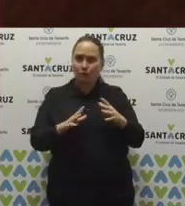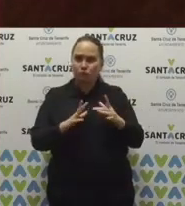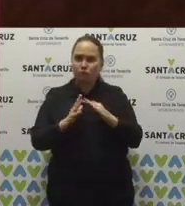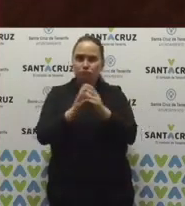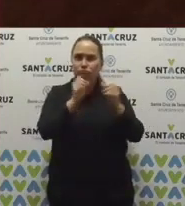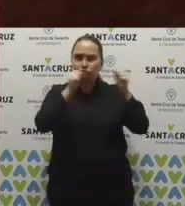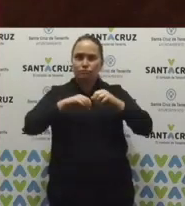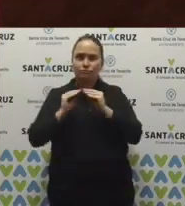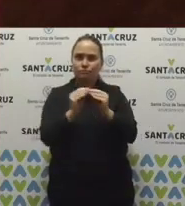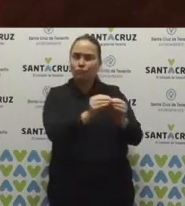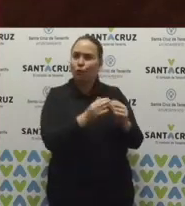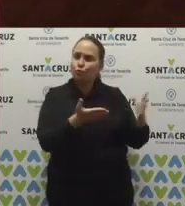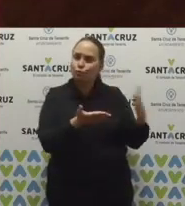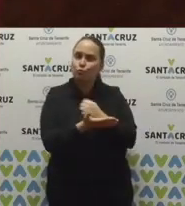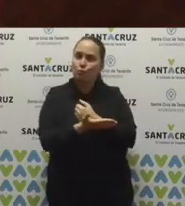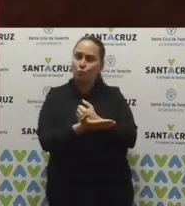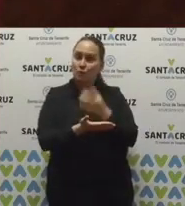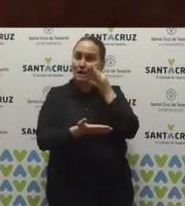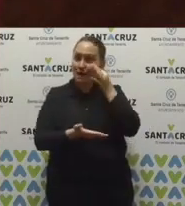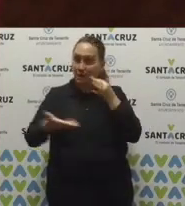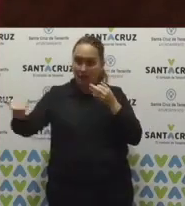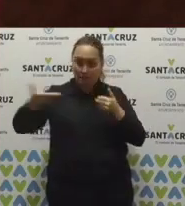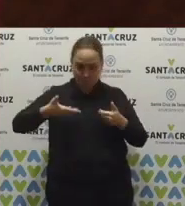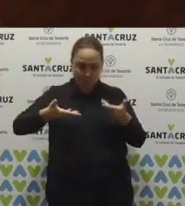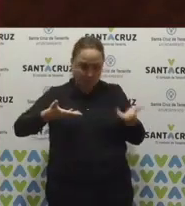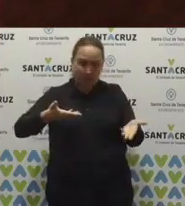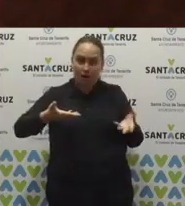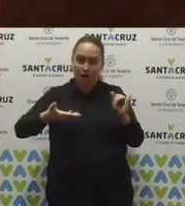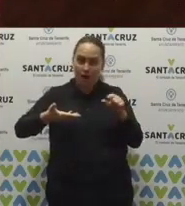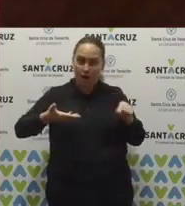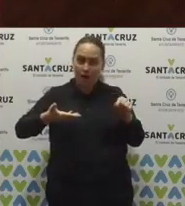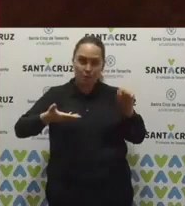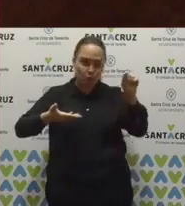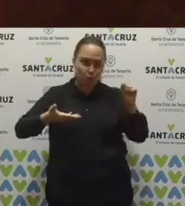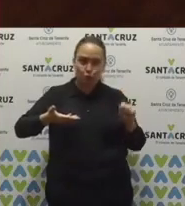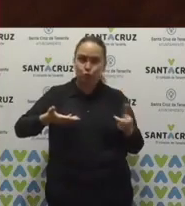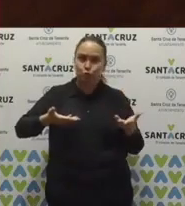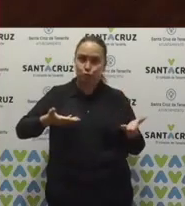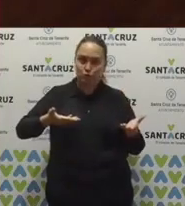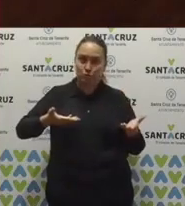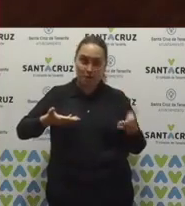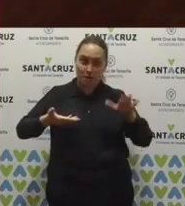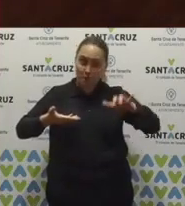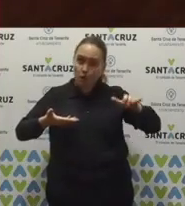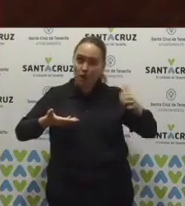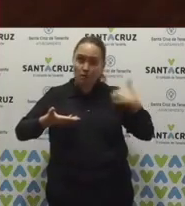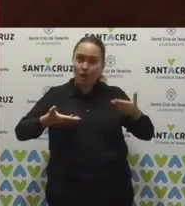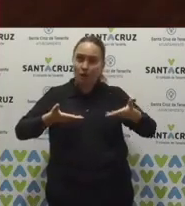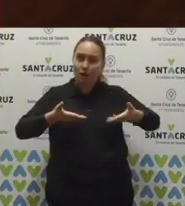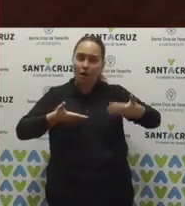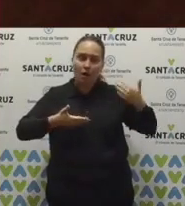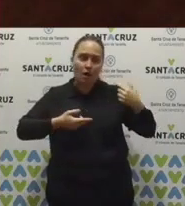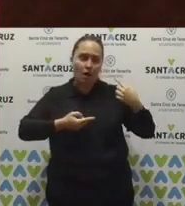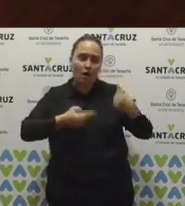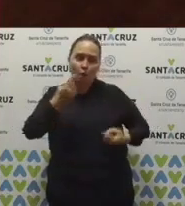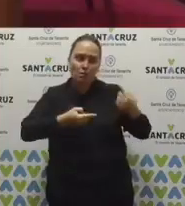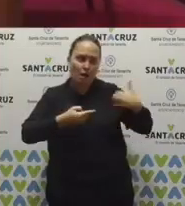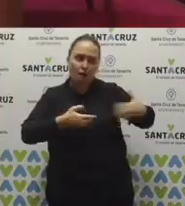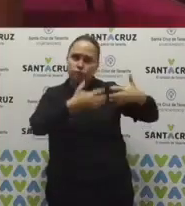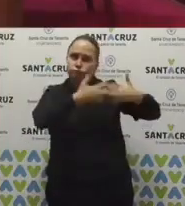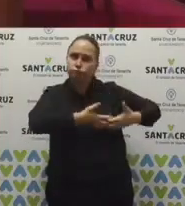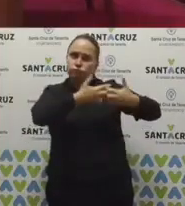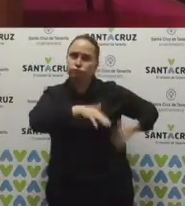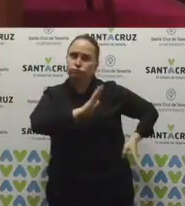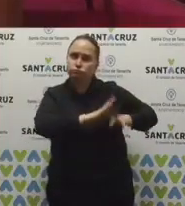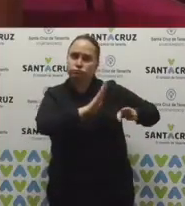alguna realidad que es lo que usted pide y dónde está reflejado en cada uno de los puntos muchos de ellos además ya caminando por parte de este